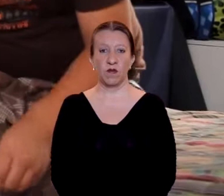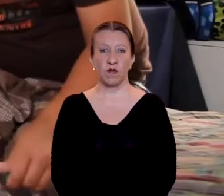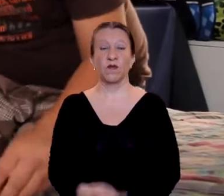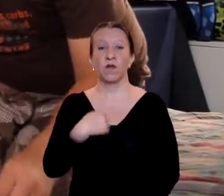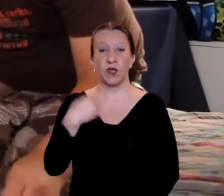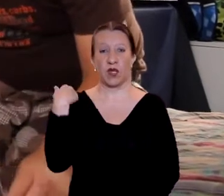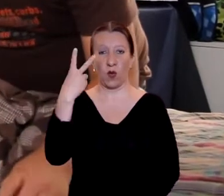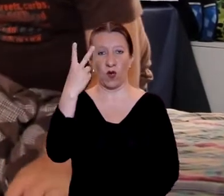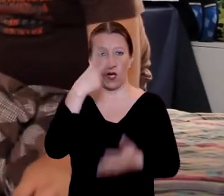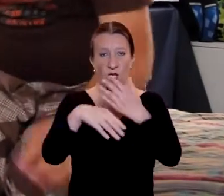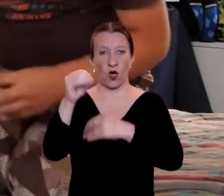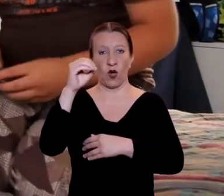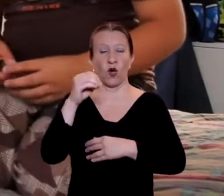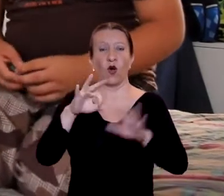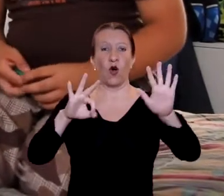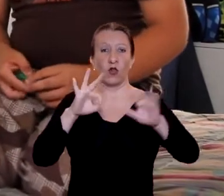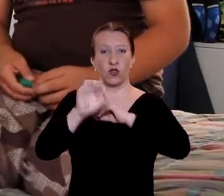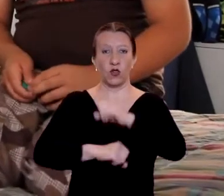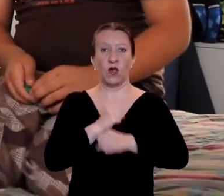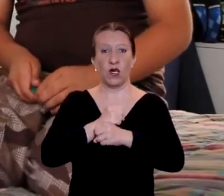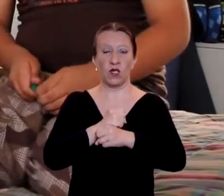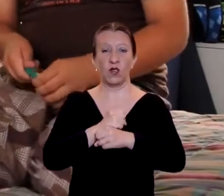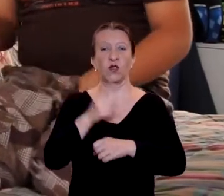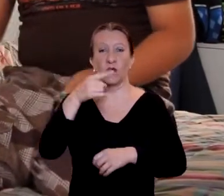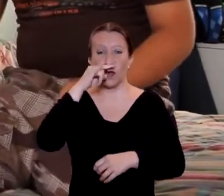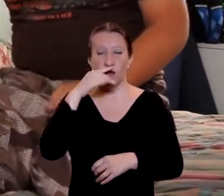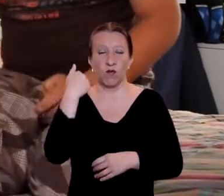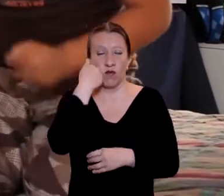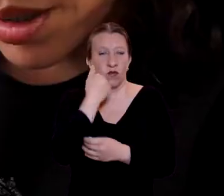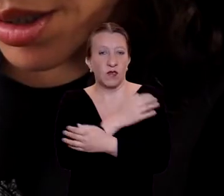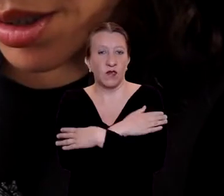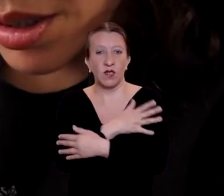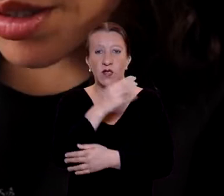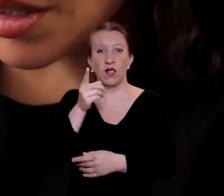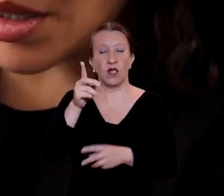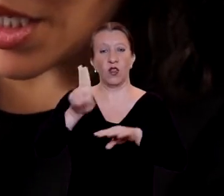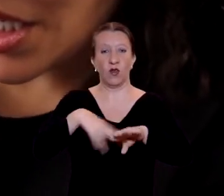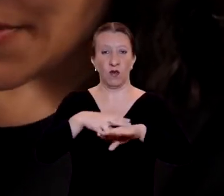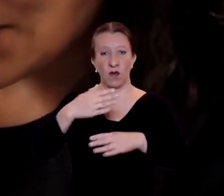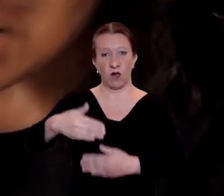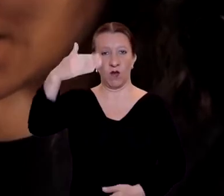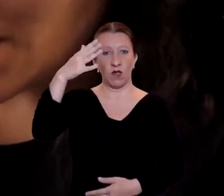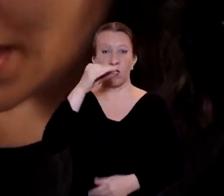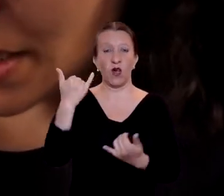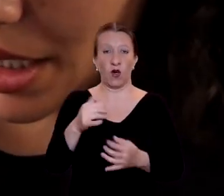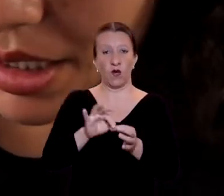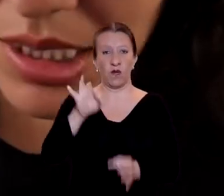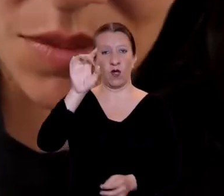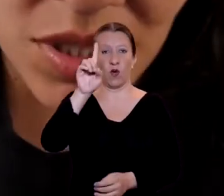Yo tengo un hijo de 8 años, él es un niño muy cariñoso, él es de estatura estándar, ahora mide